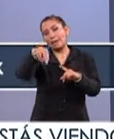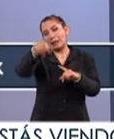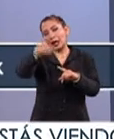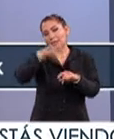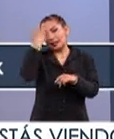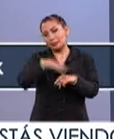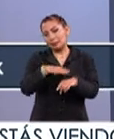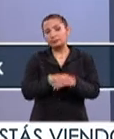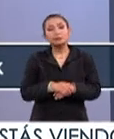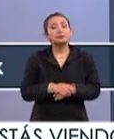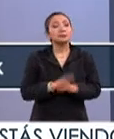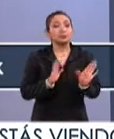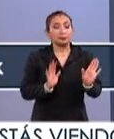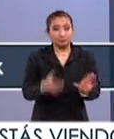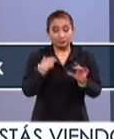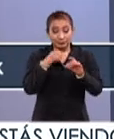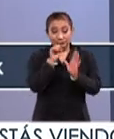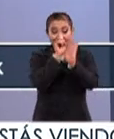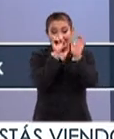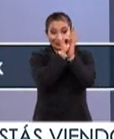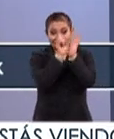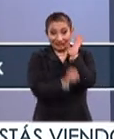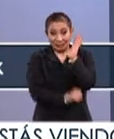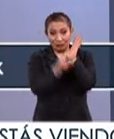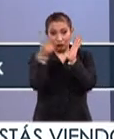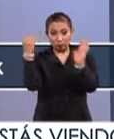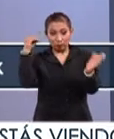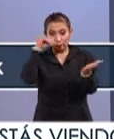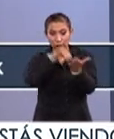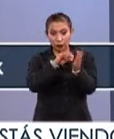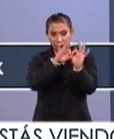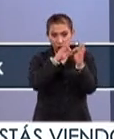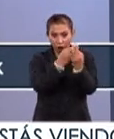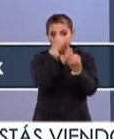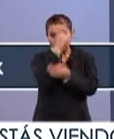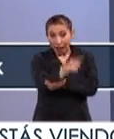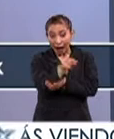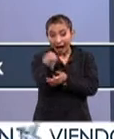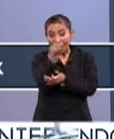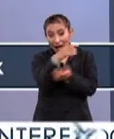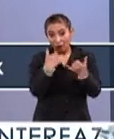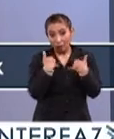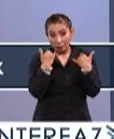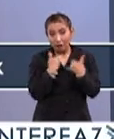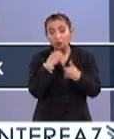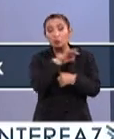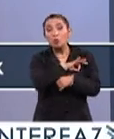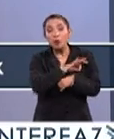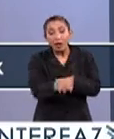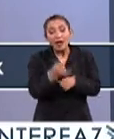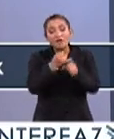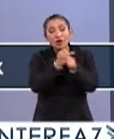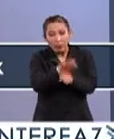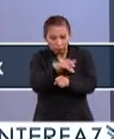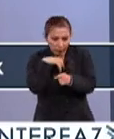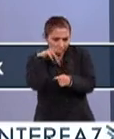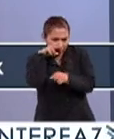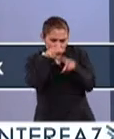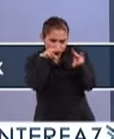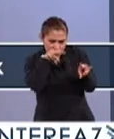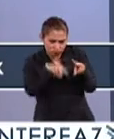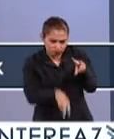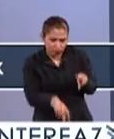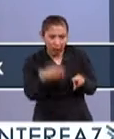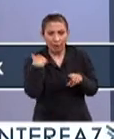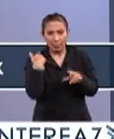Bueno, el sistema que hemos implementado para que los jóvenes tengan acceso a la información